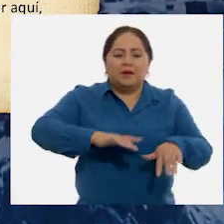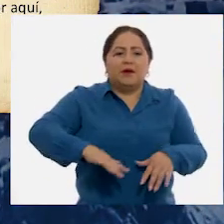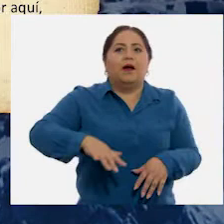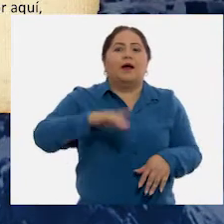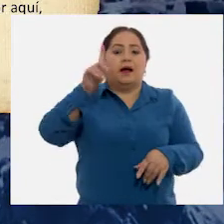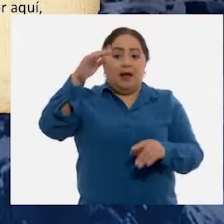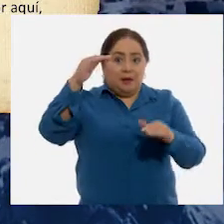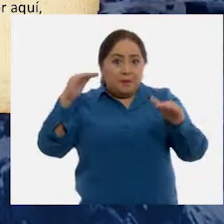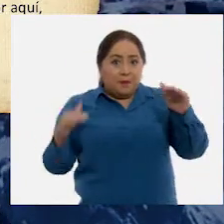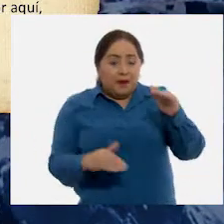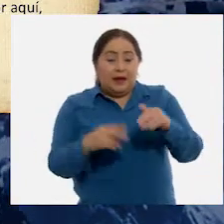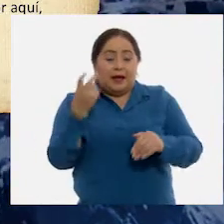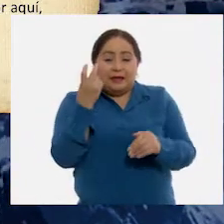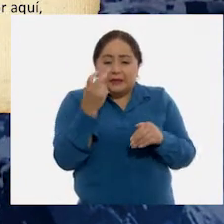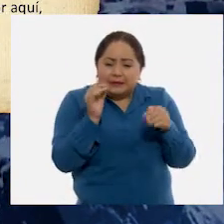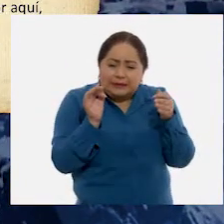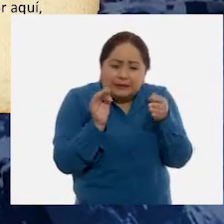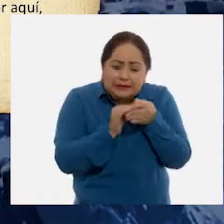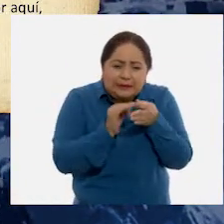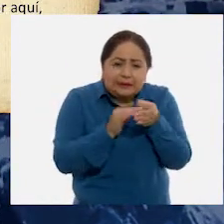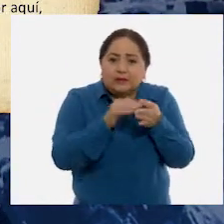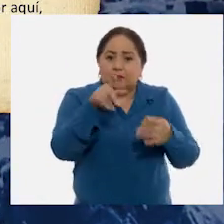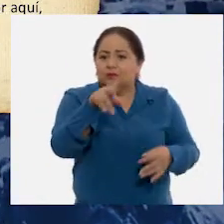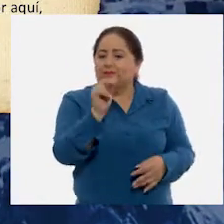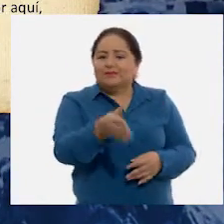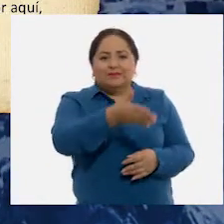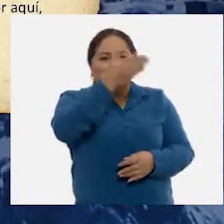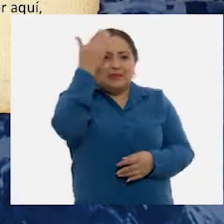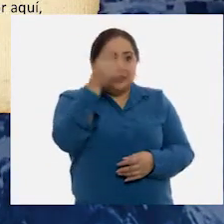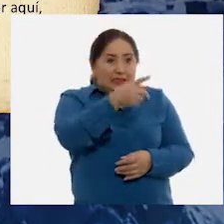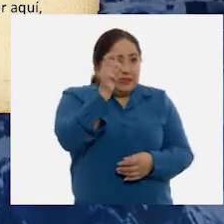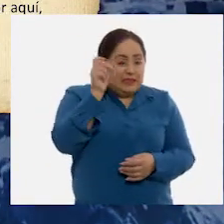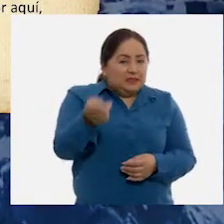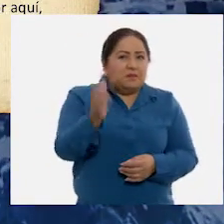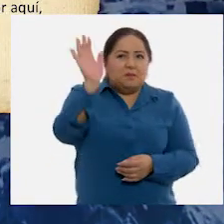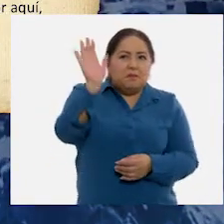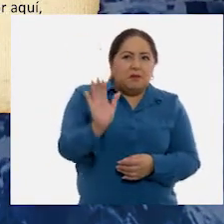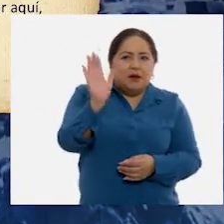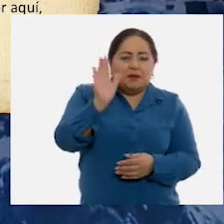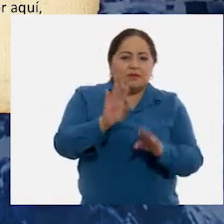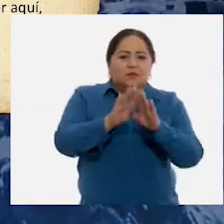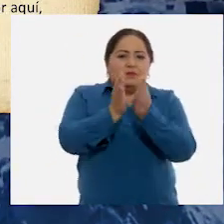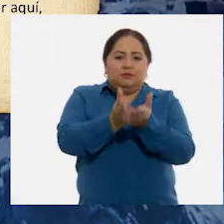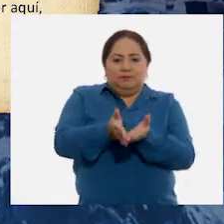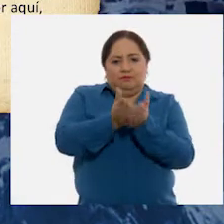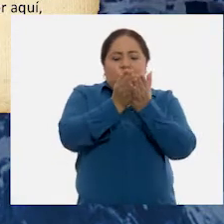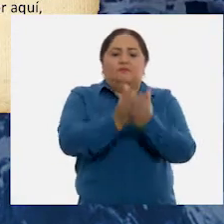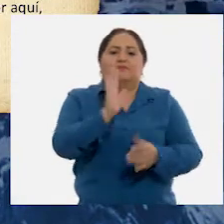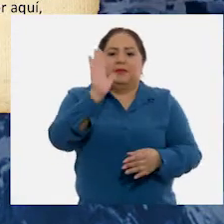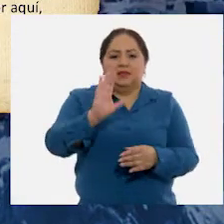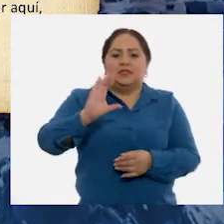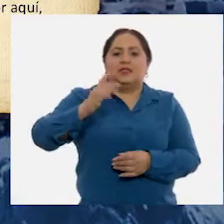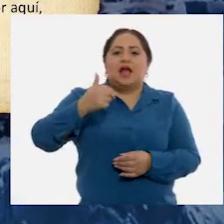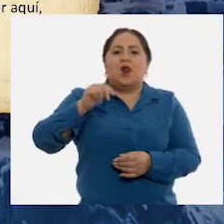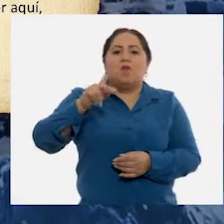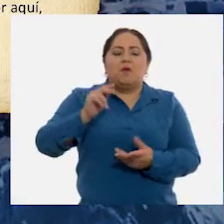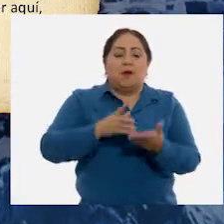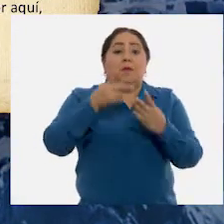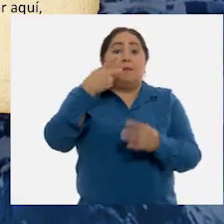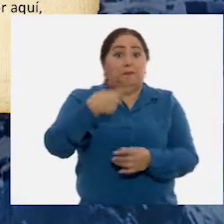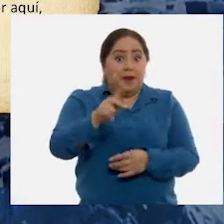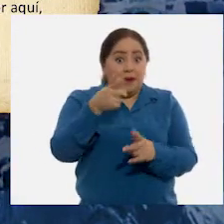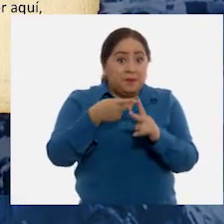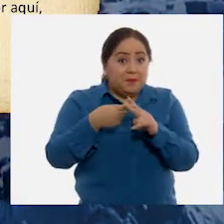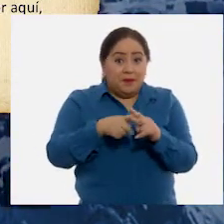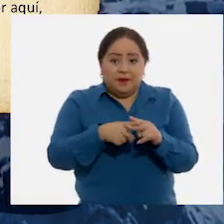Abajo, así de cerquita, no sabe usted qué son. Parecen canoas, parecen chalupas, pero que